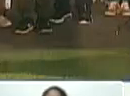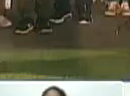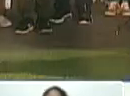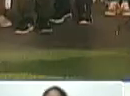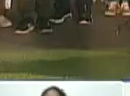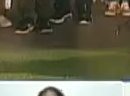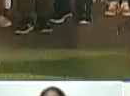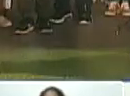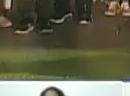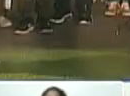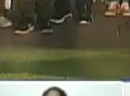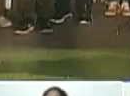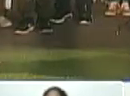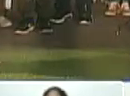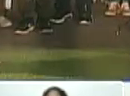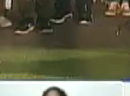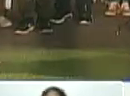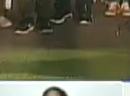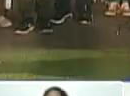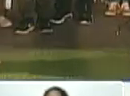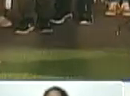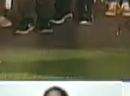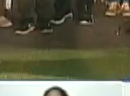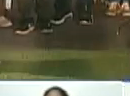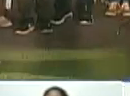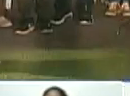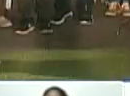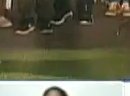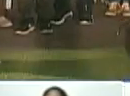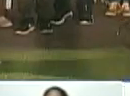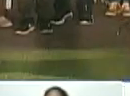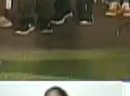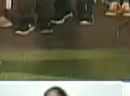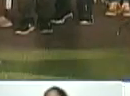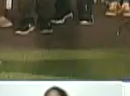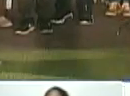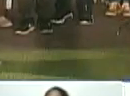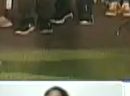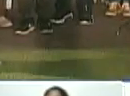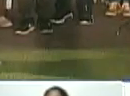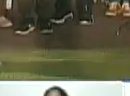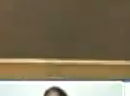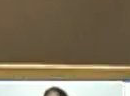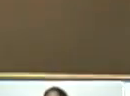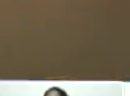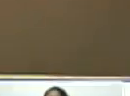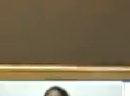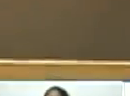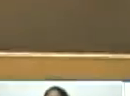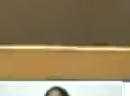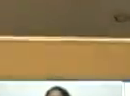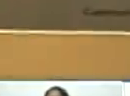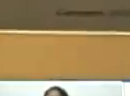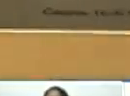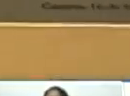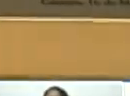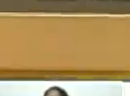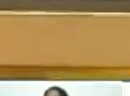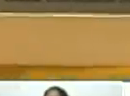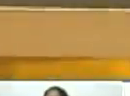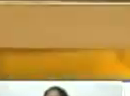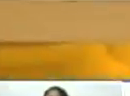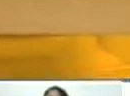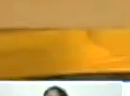al pueblo la seguridad, la soberanía alimentaria, la felicidad comunitaria.